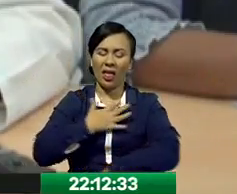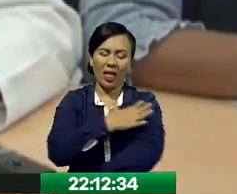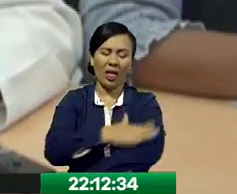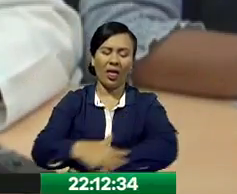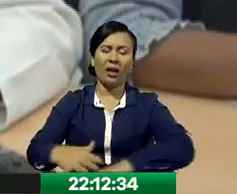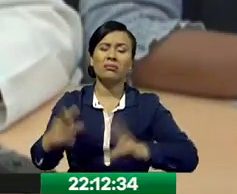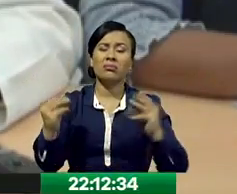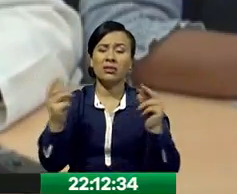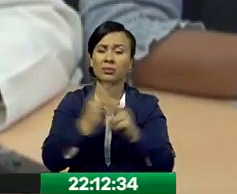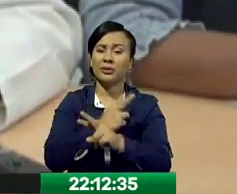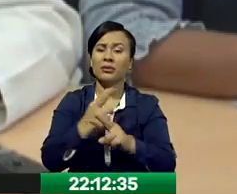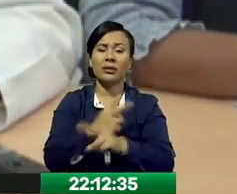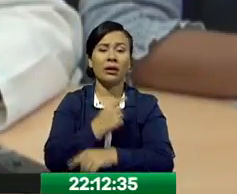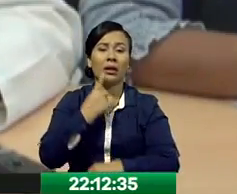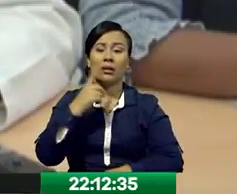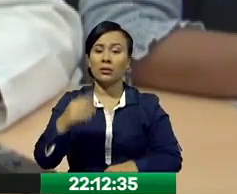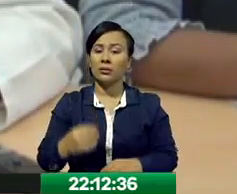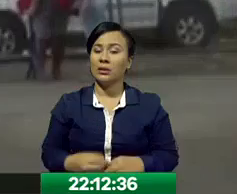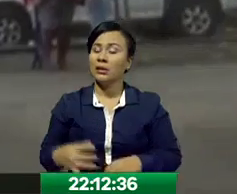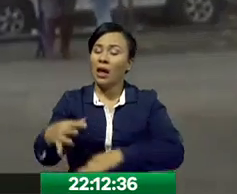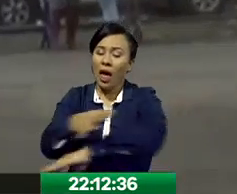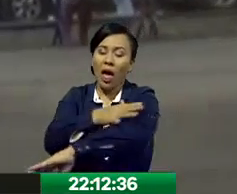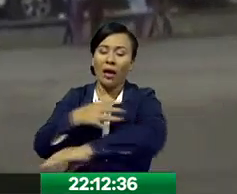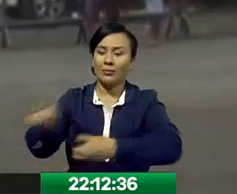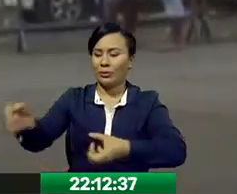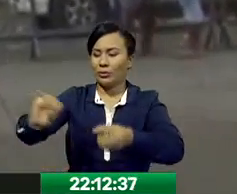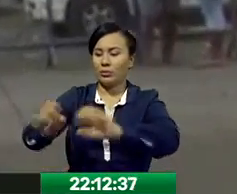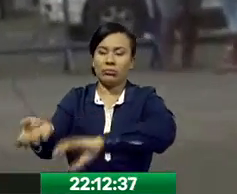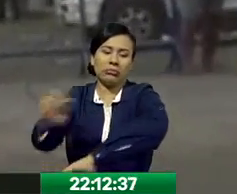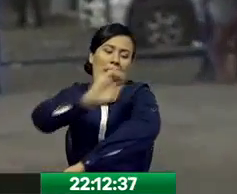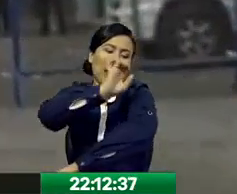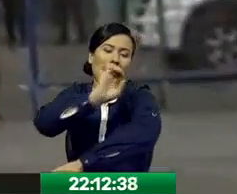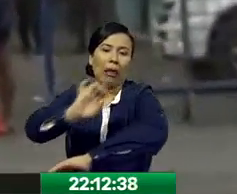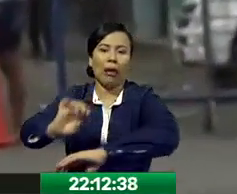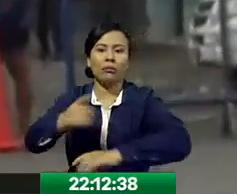quemaduras de tercer grado. Quemaduras químicas. Informó Iván Casamén.